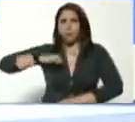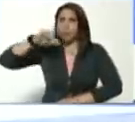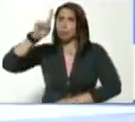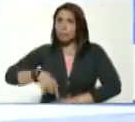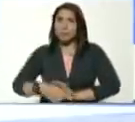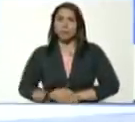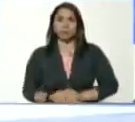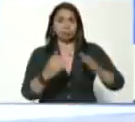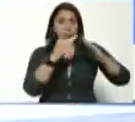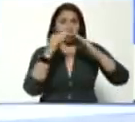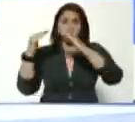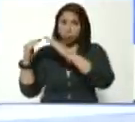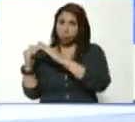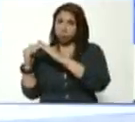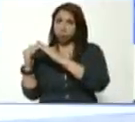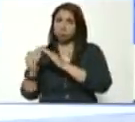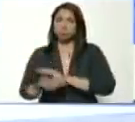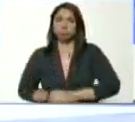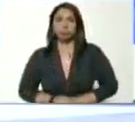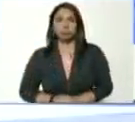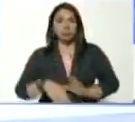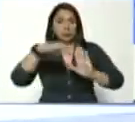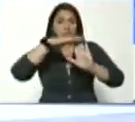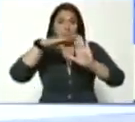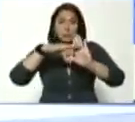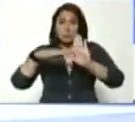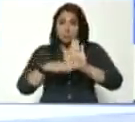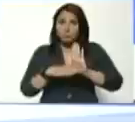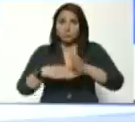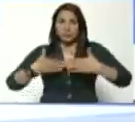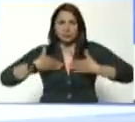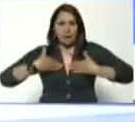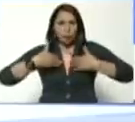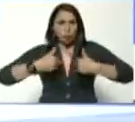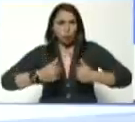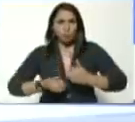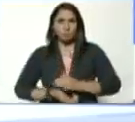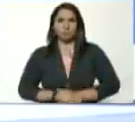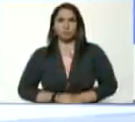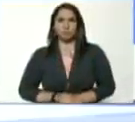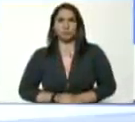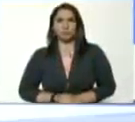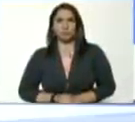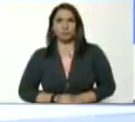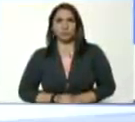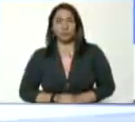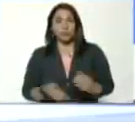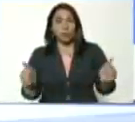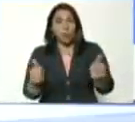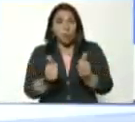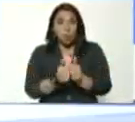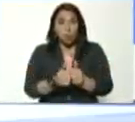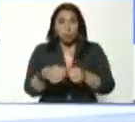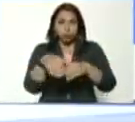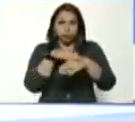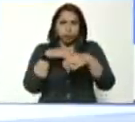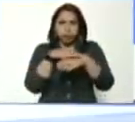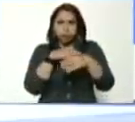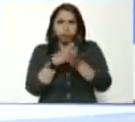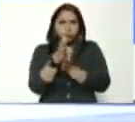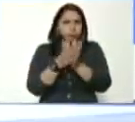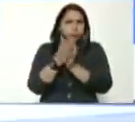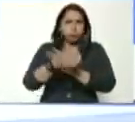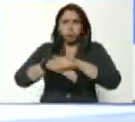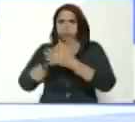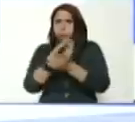en el hogar, las medidas sanitarias con el alcohol, lavándose las